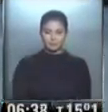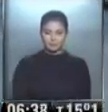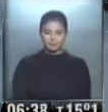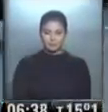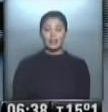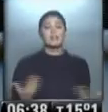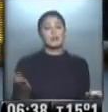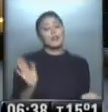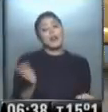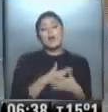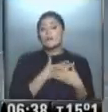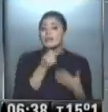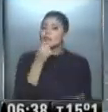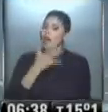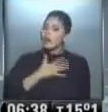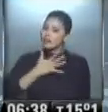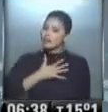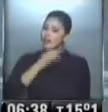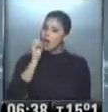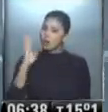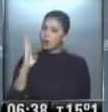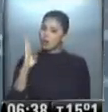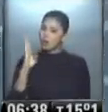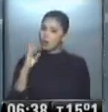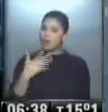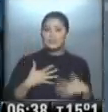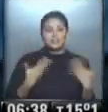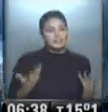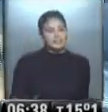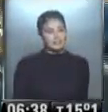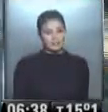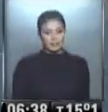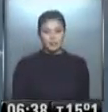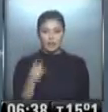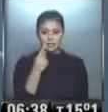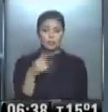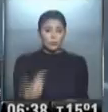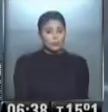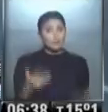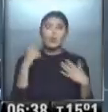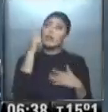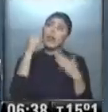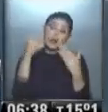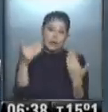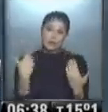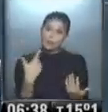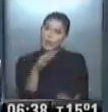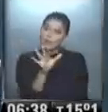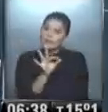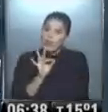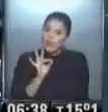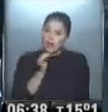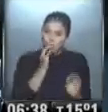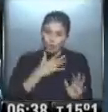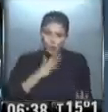Un amor es y uno es simpatizante del club. Que le vienen las ganas, Cari, ¿no es cierto? Pero por supuesto, gracias a Dios todavía podemos elegir